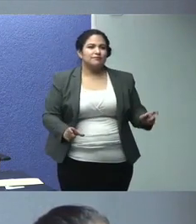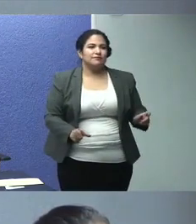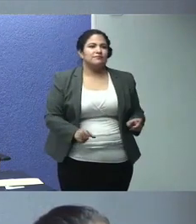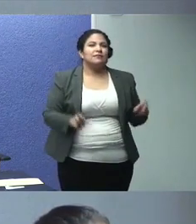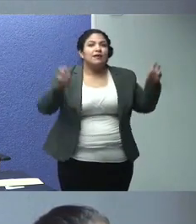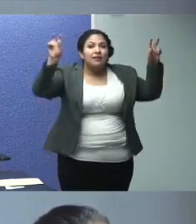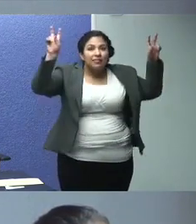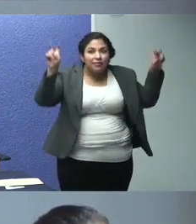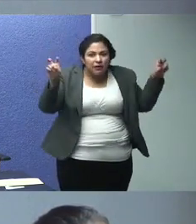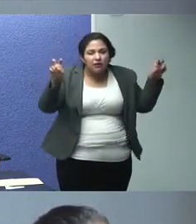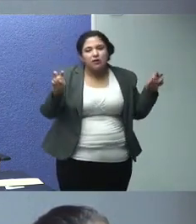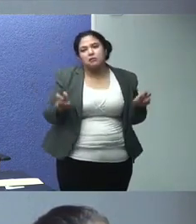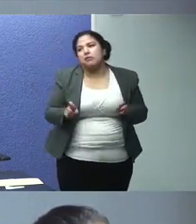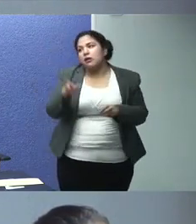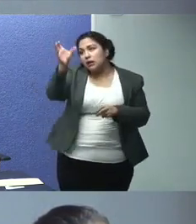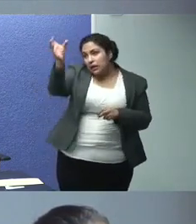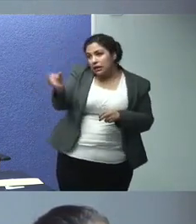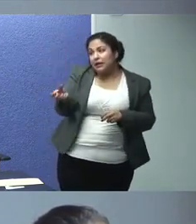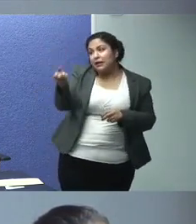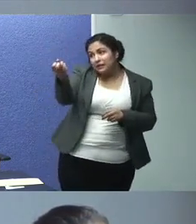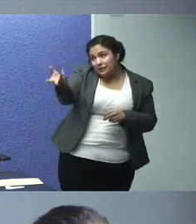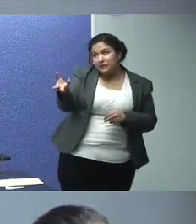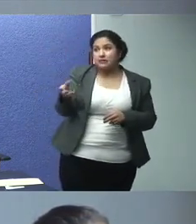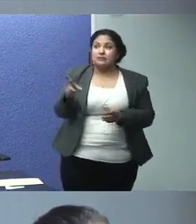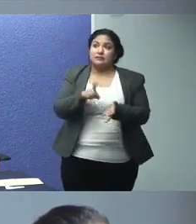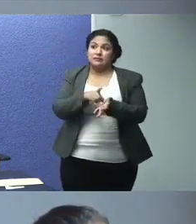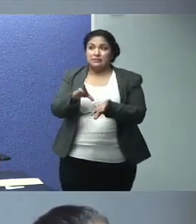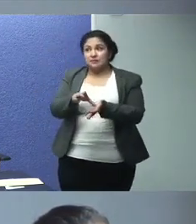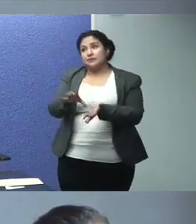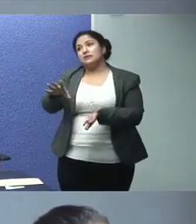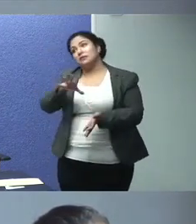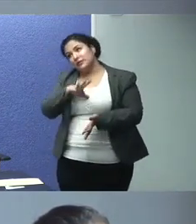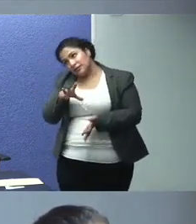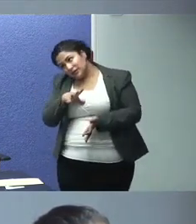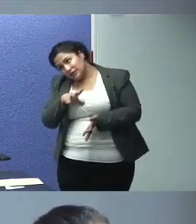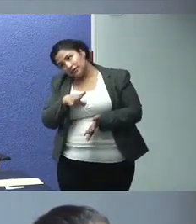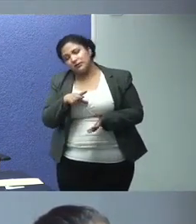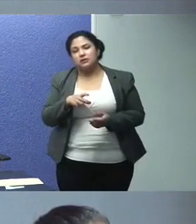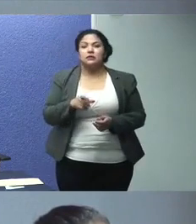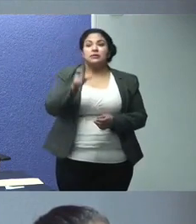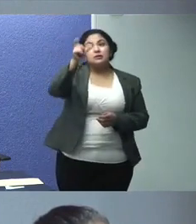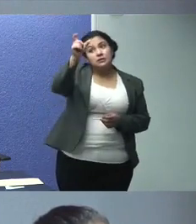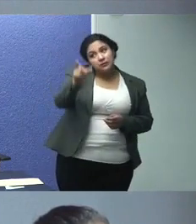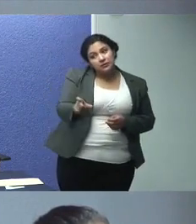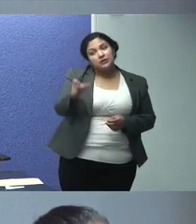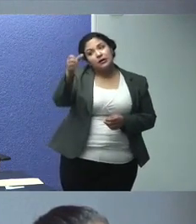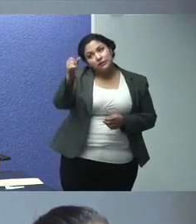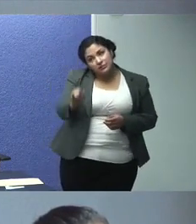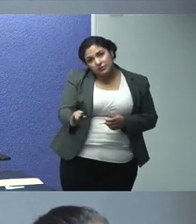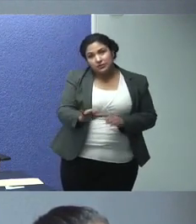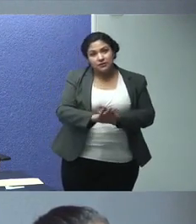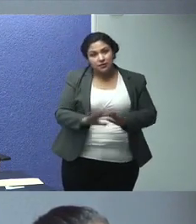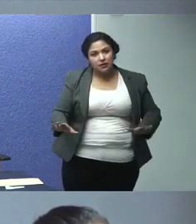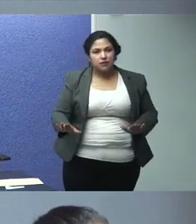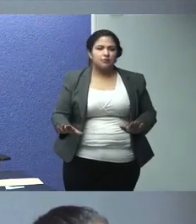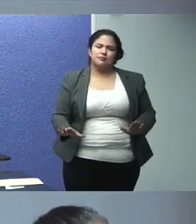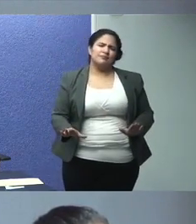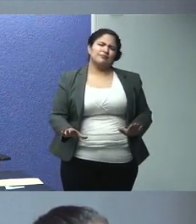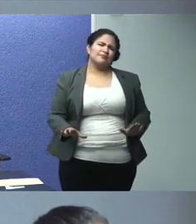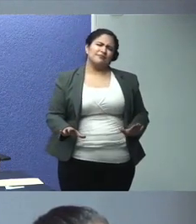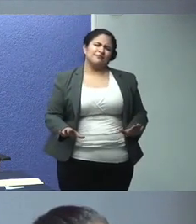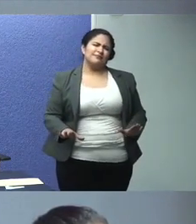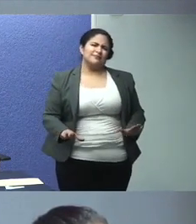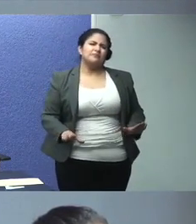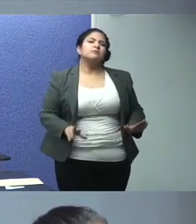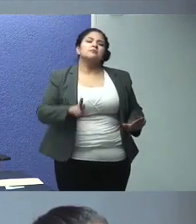tema del sujeto con discapacidad como si fuera un asunto de individuación y no una resultante. Me